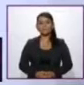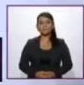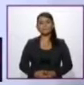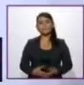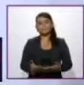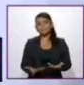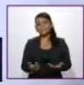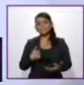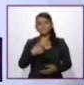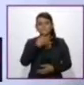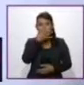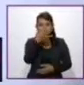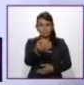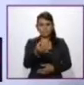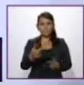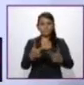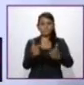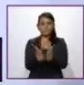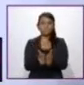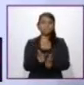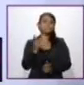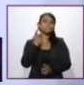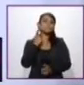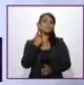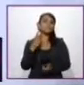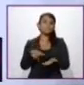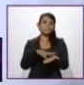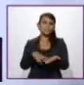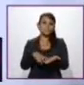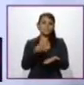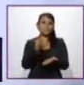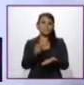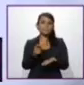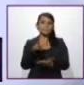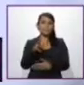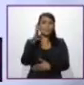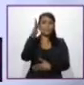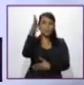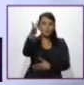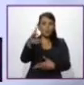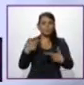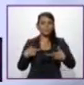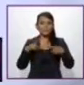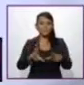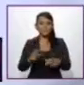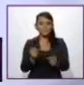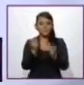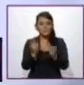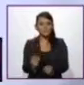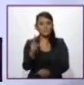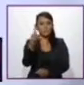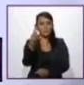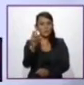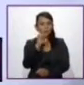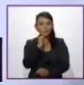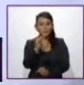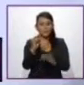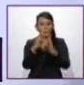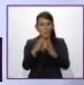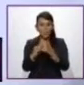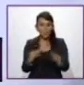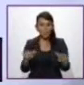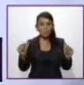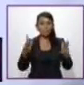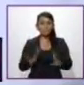el Partido Verde representa el futuro. Vamos a garantizarte que no te falte el agua, pero sobre todo a que no se vuelva a